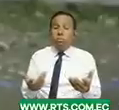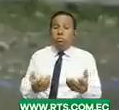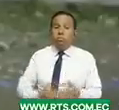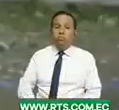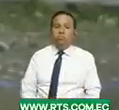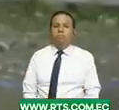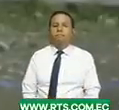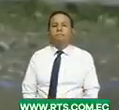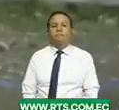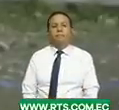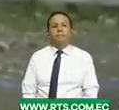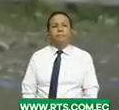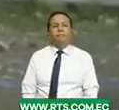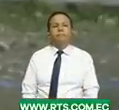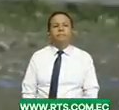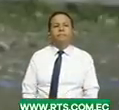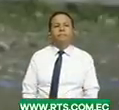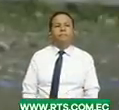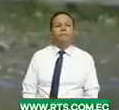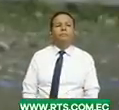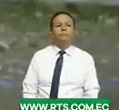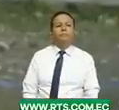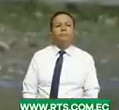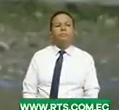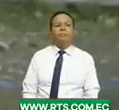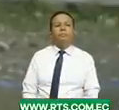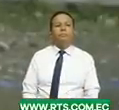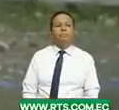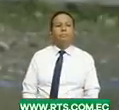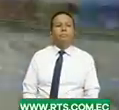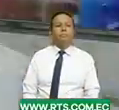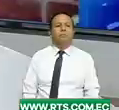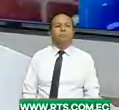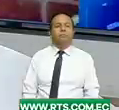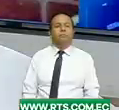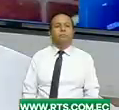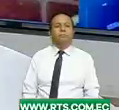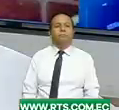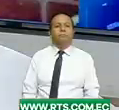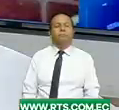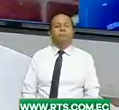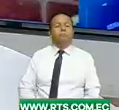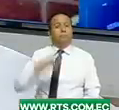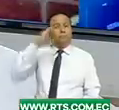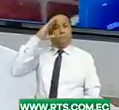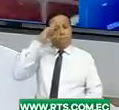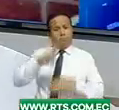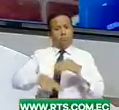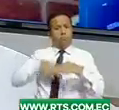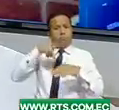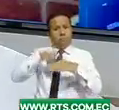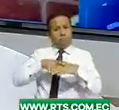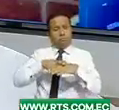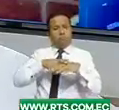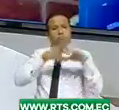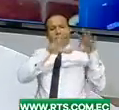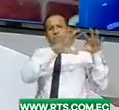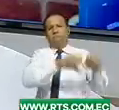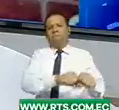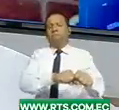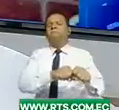Informó Marilyn Jaramillo. La Policía Nacional logró capturar en la provincia de Zamora Chinchipe